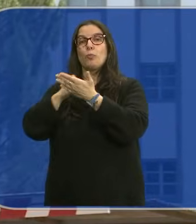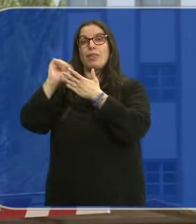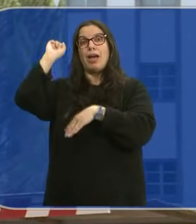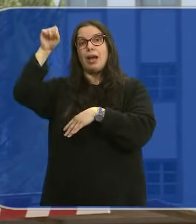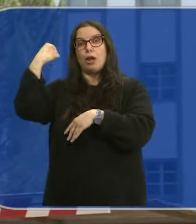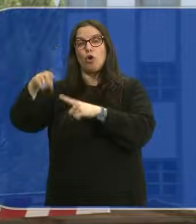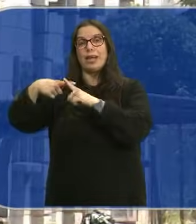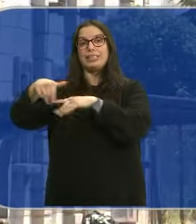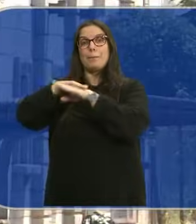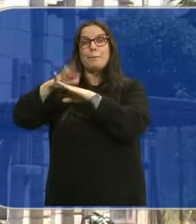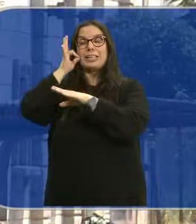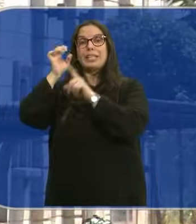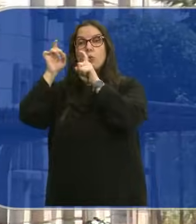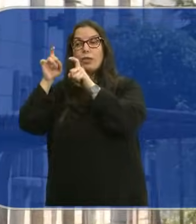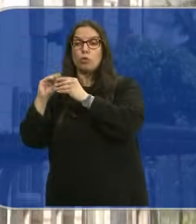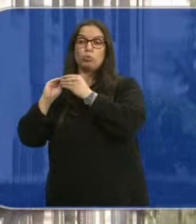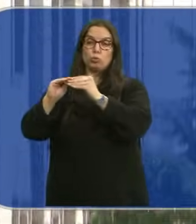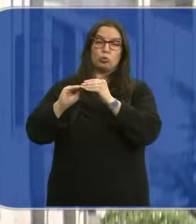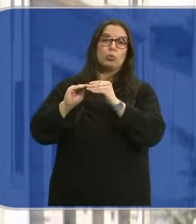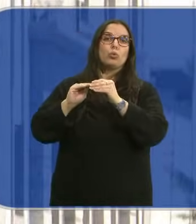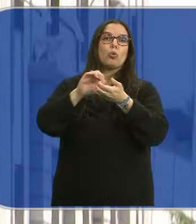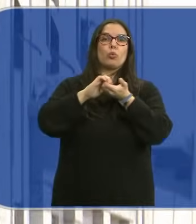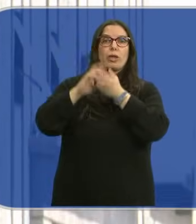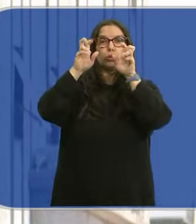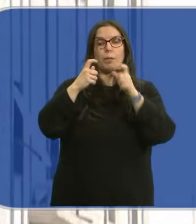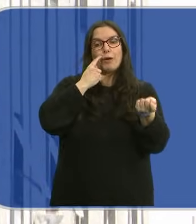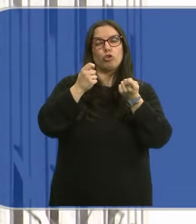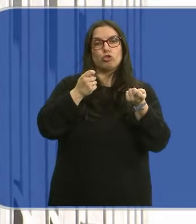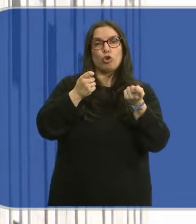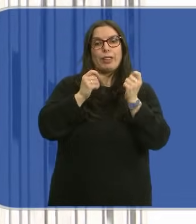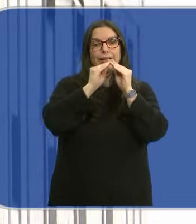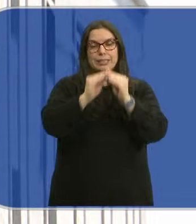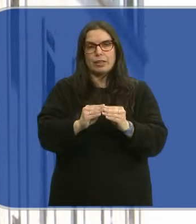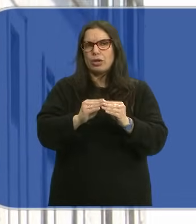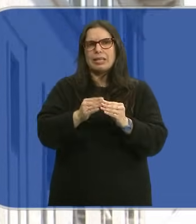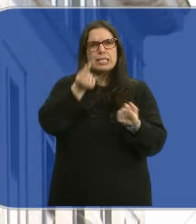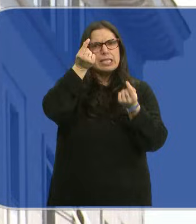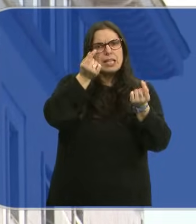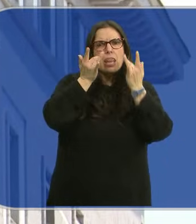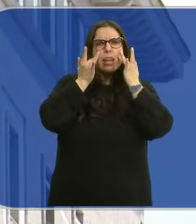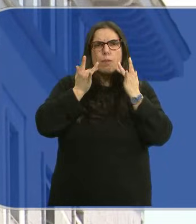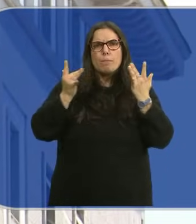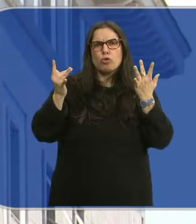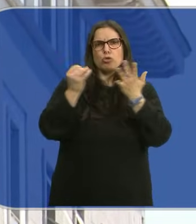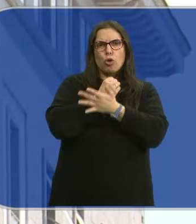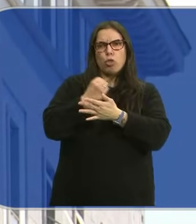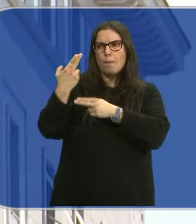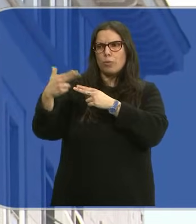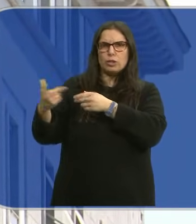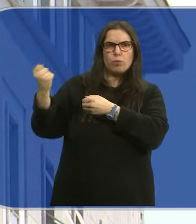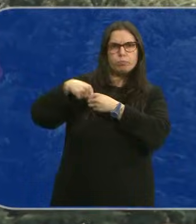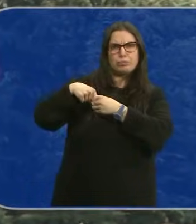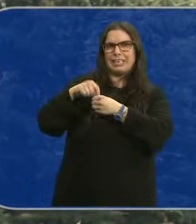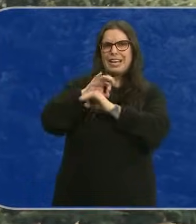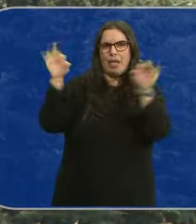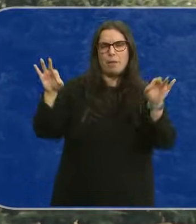y exministra de Educación y Deportes, relativo al sistema de control de instalaciones, se realizó de forma escrupulosa y sin participación política en el órgano